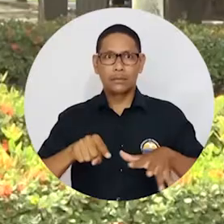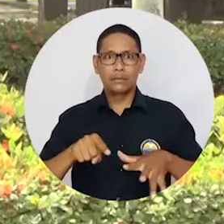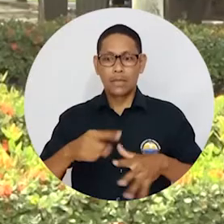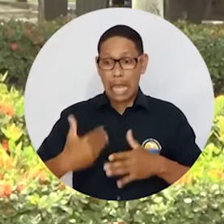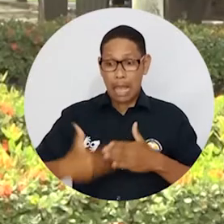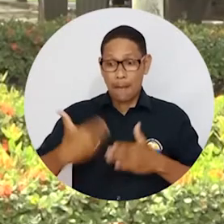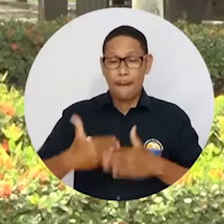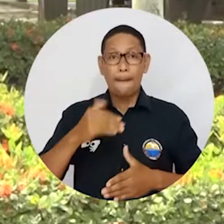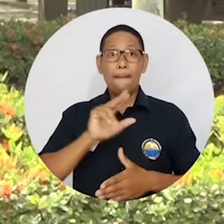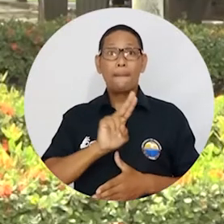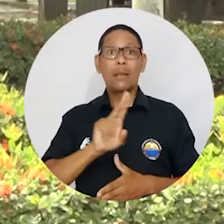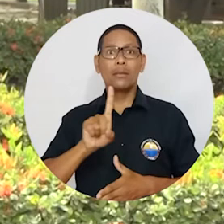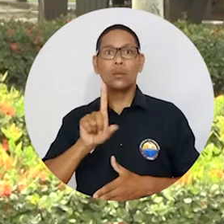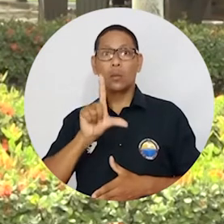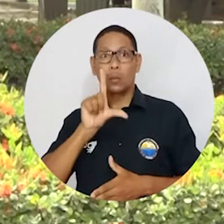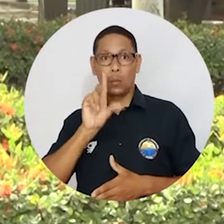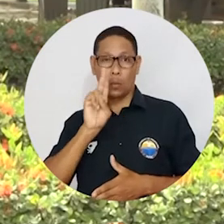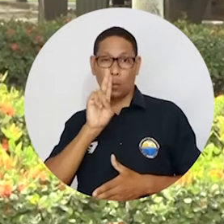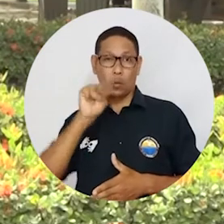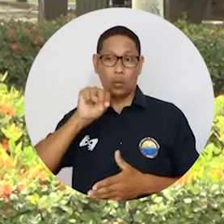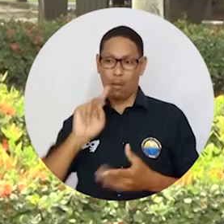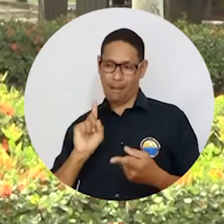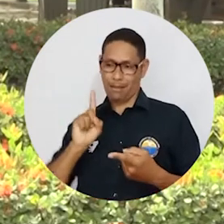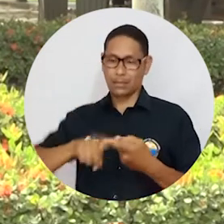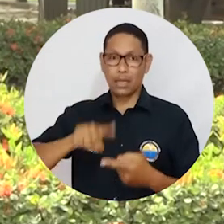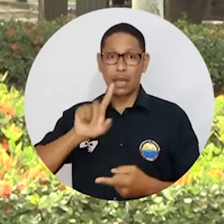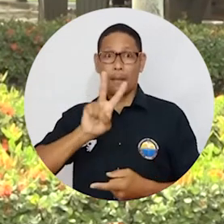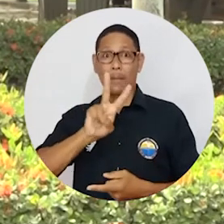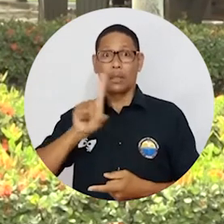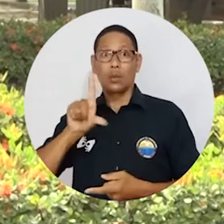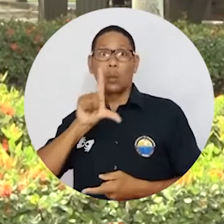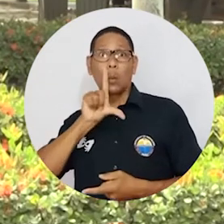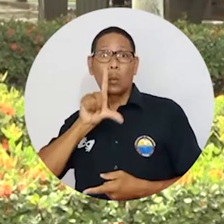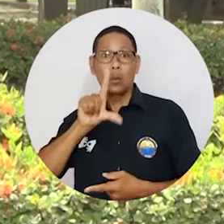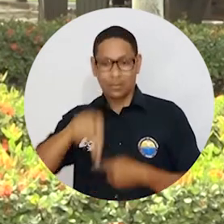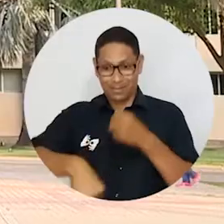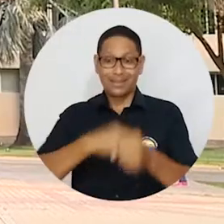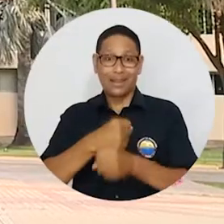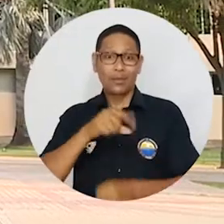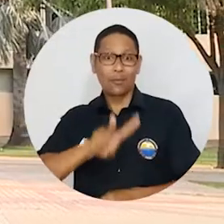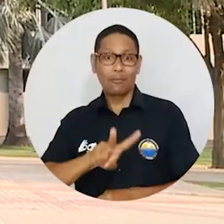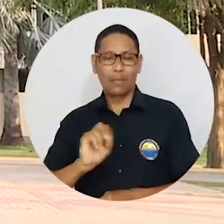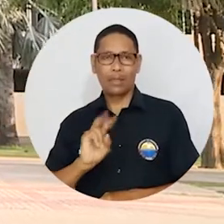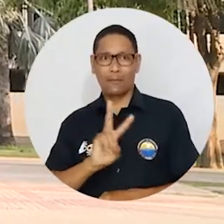comienza 21 de junio hasta el 21 de julio del presente año.